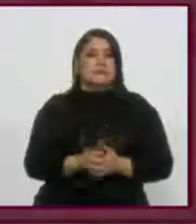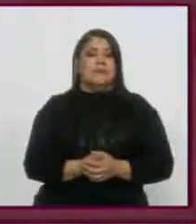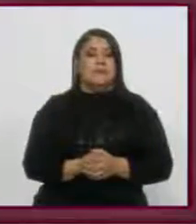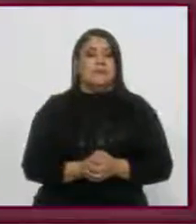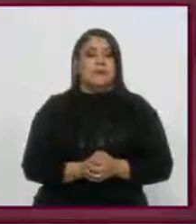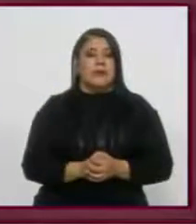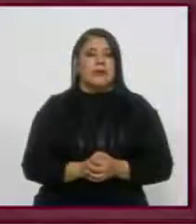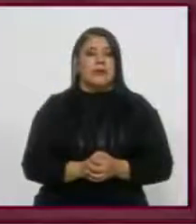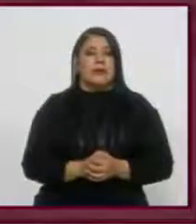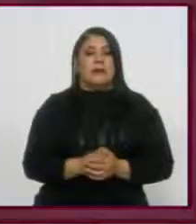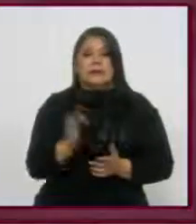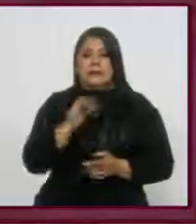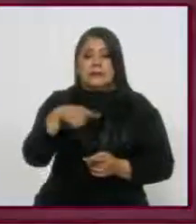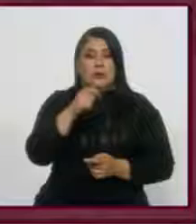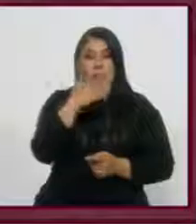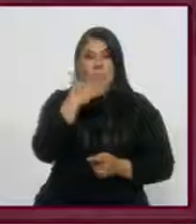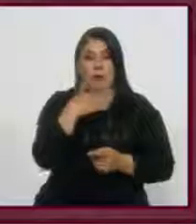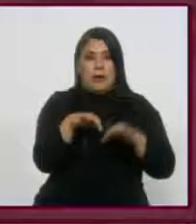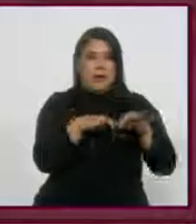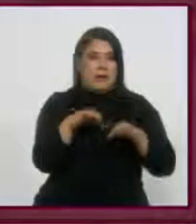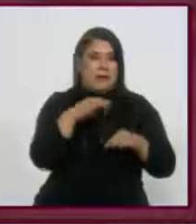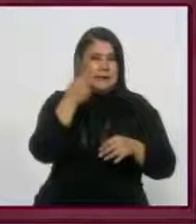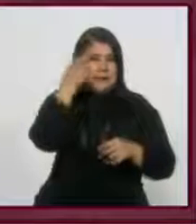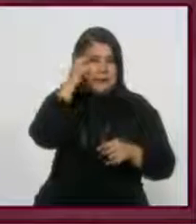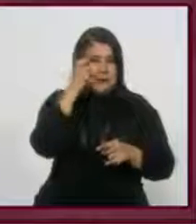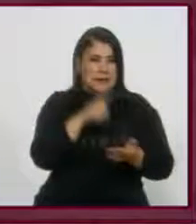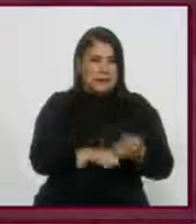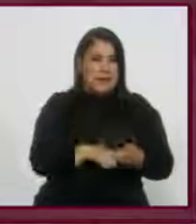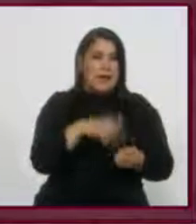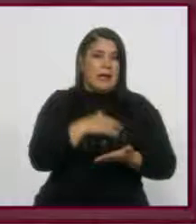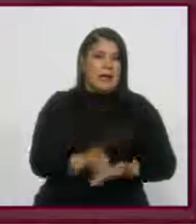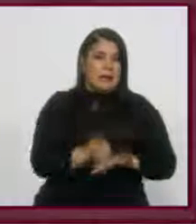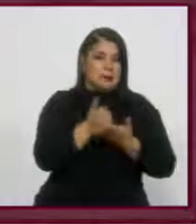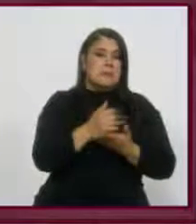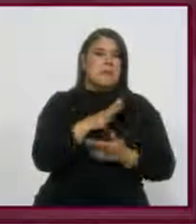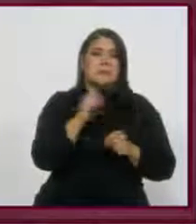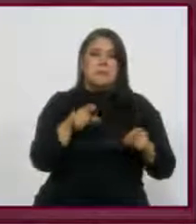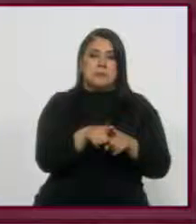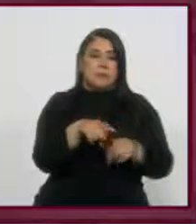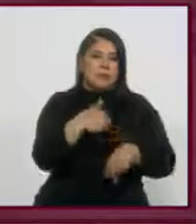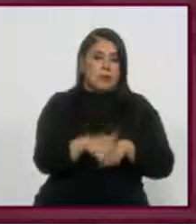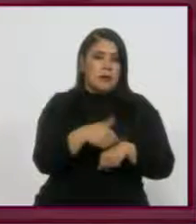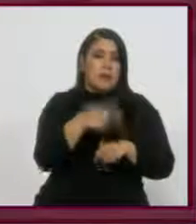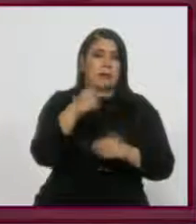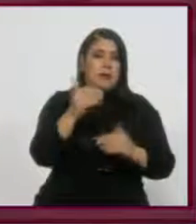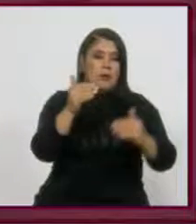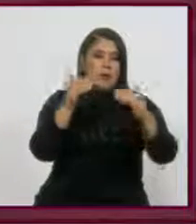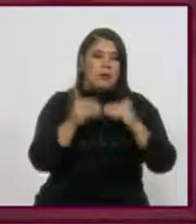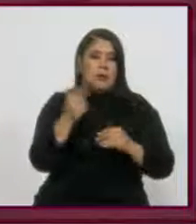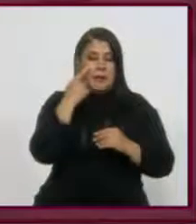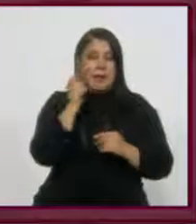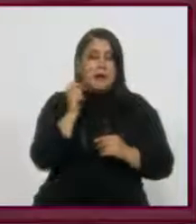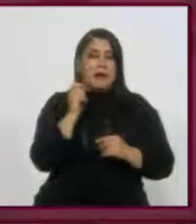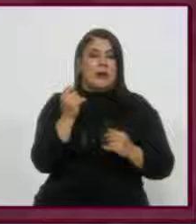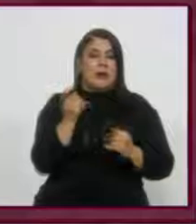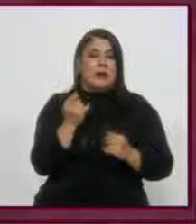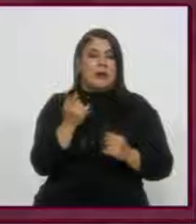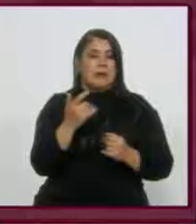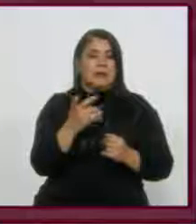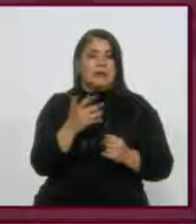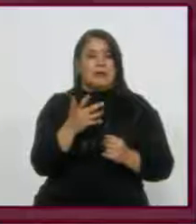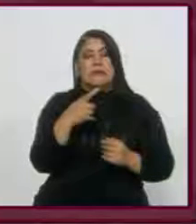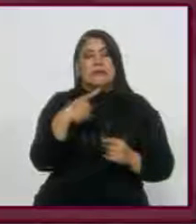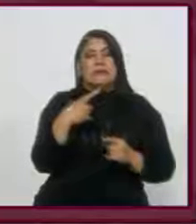quienes no tienen trabajadores domésticos siguen siendo básicamente los mismos números, pero aquí se empata prácticamente